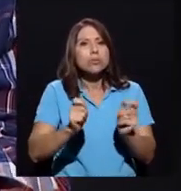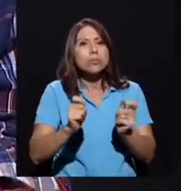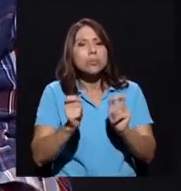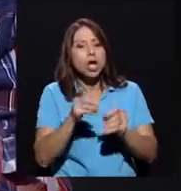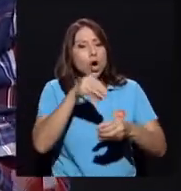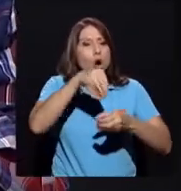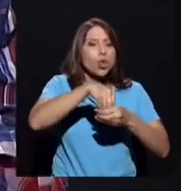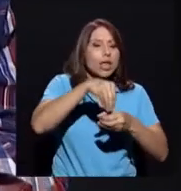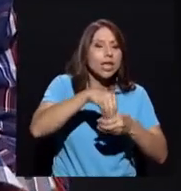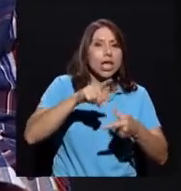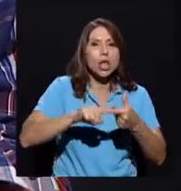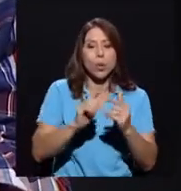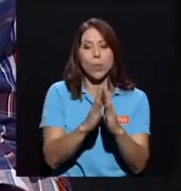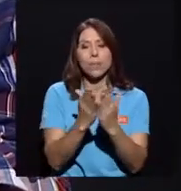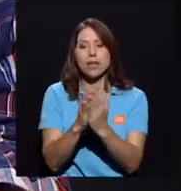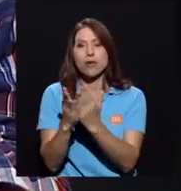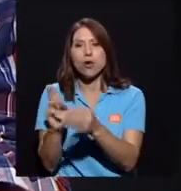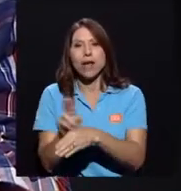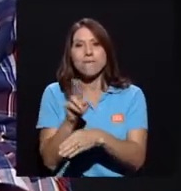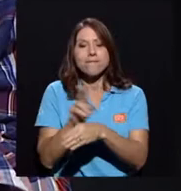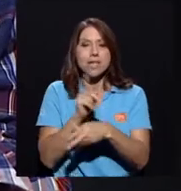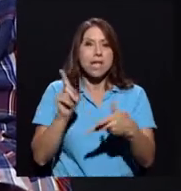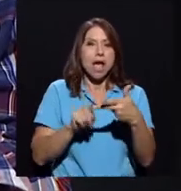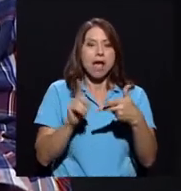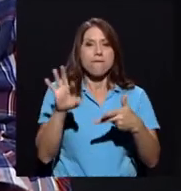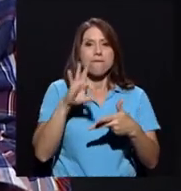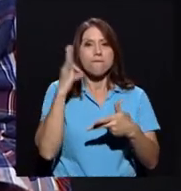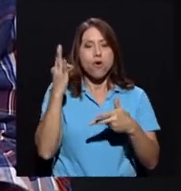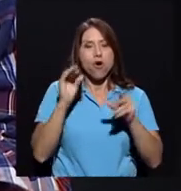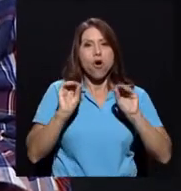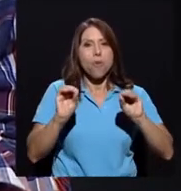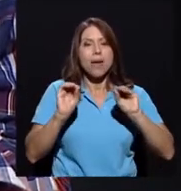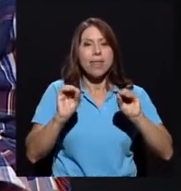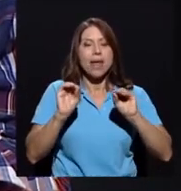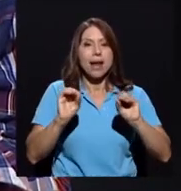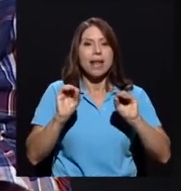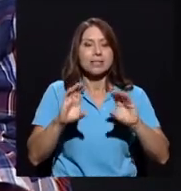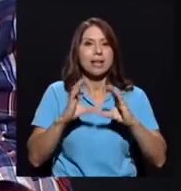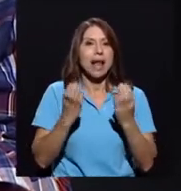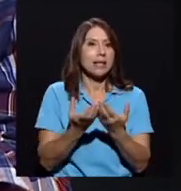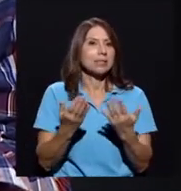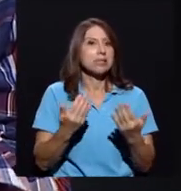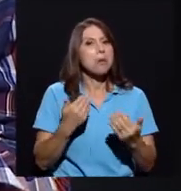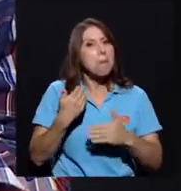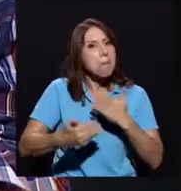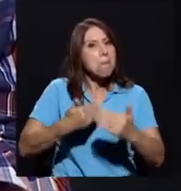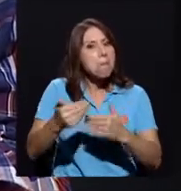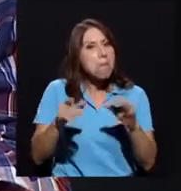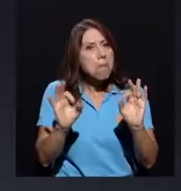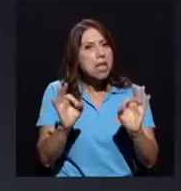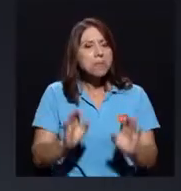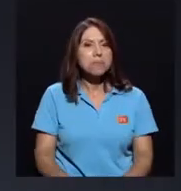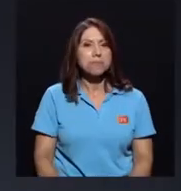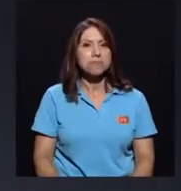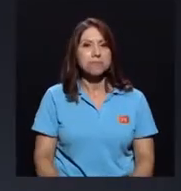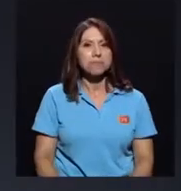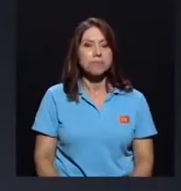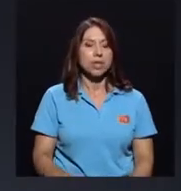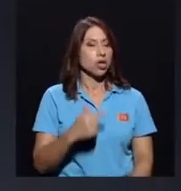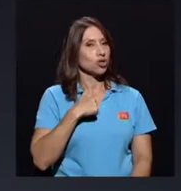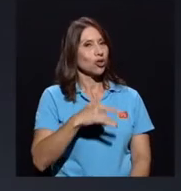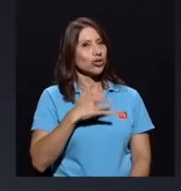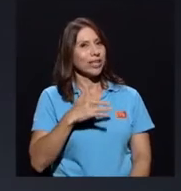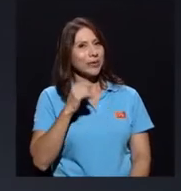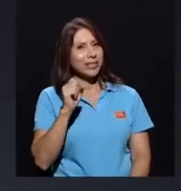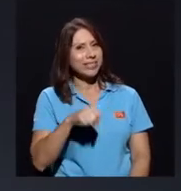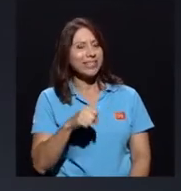bibliografía en la forma de dar las clases iba caminando bien yo yo siento que sí